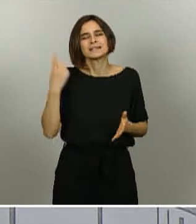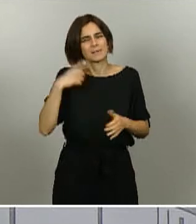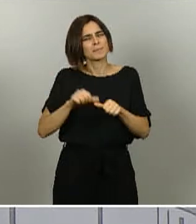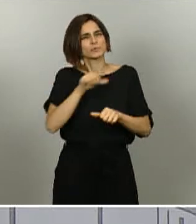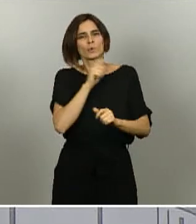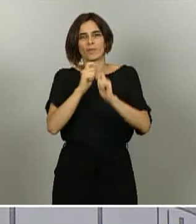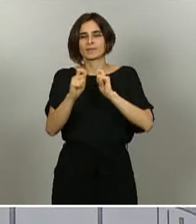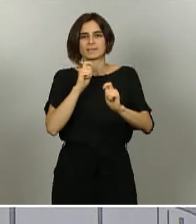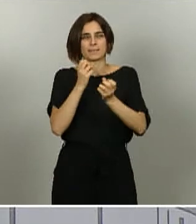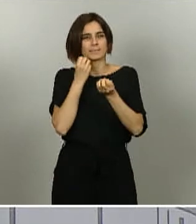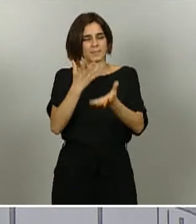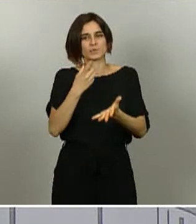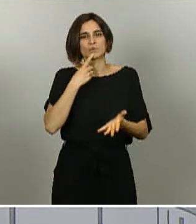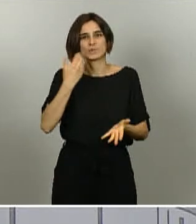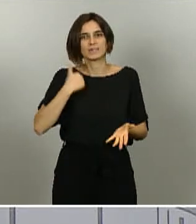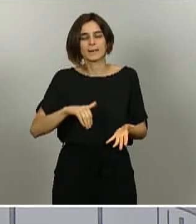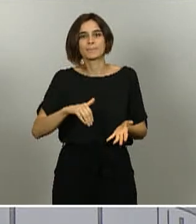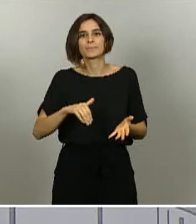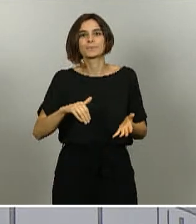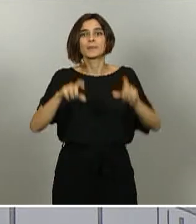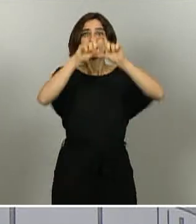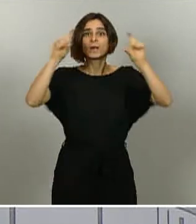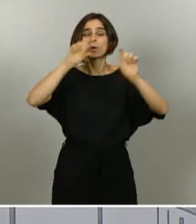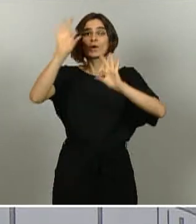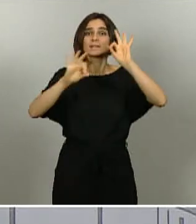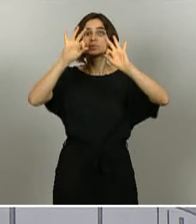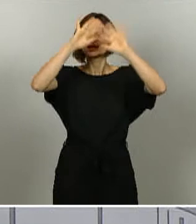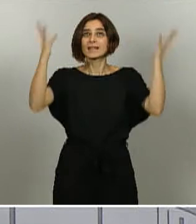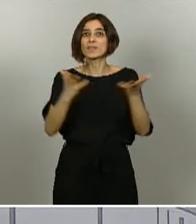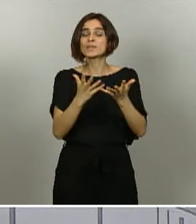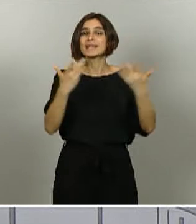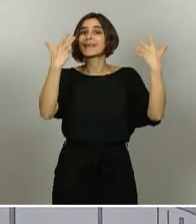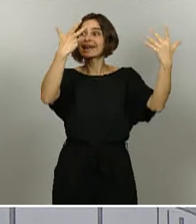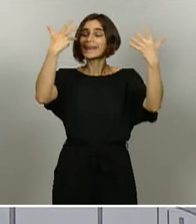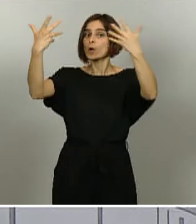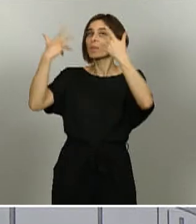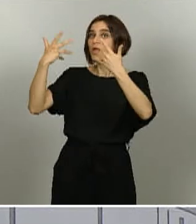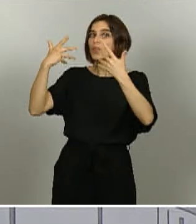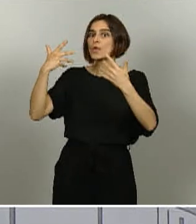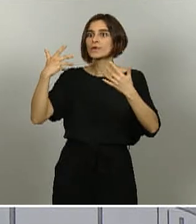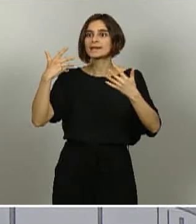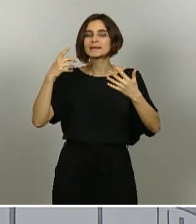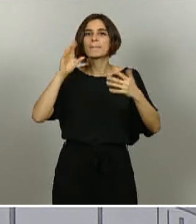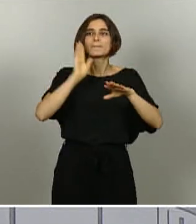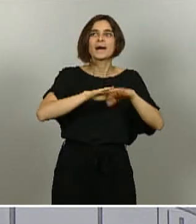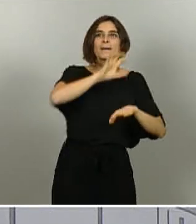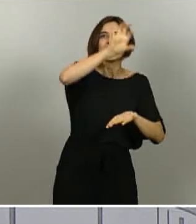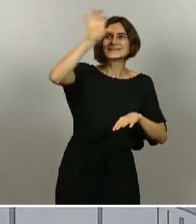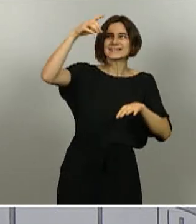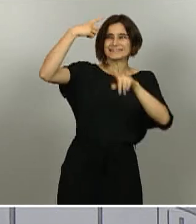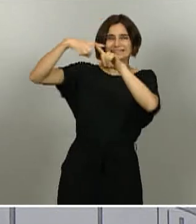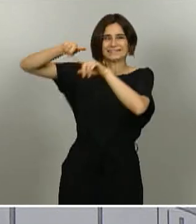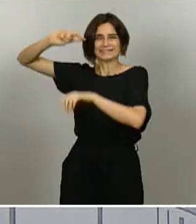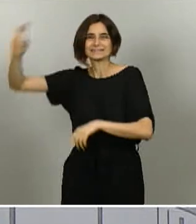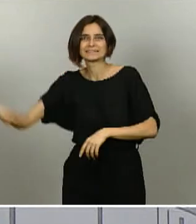recomendaciones de los organismos internacionales se dan para múltiples países con situaciones completamente diferentes y